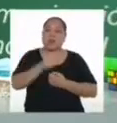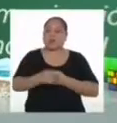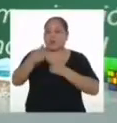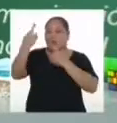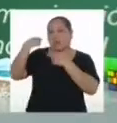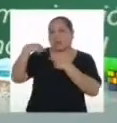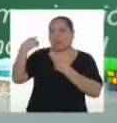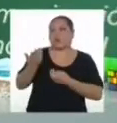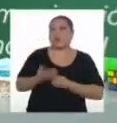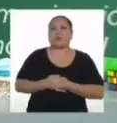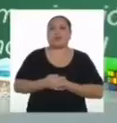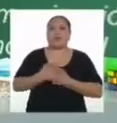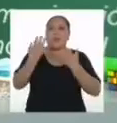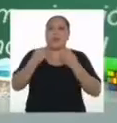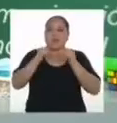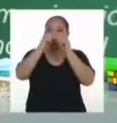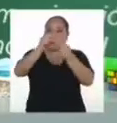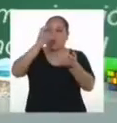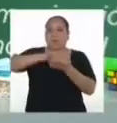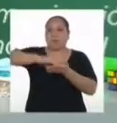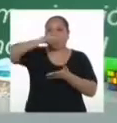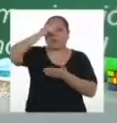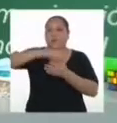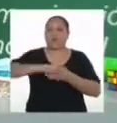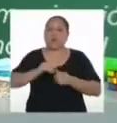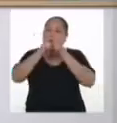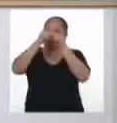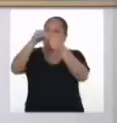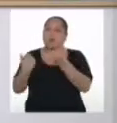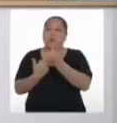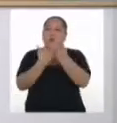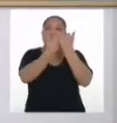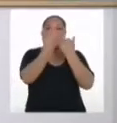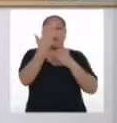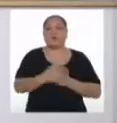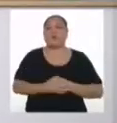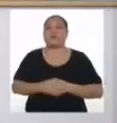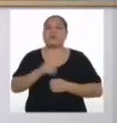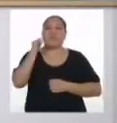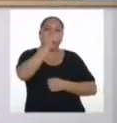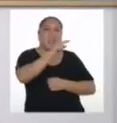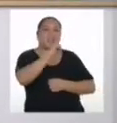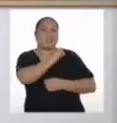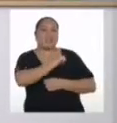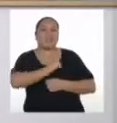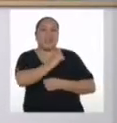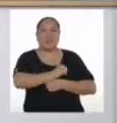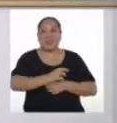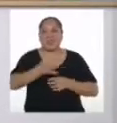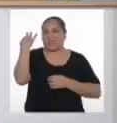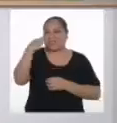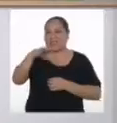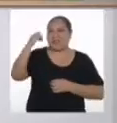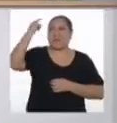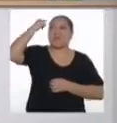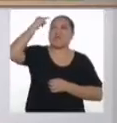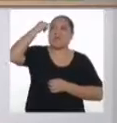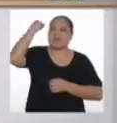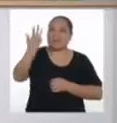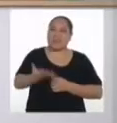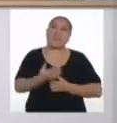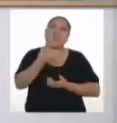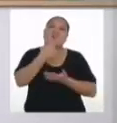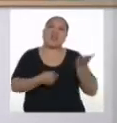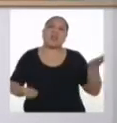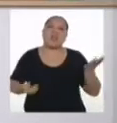una responsabilidad. Quiero seguir aprendiendo para seguir aportando. Esa es la actitud, siempre